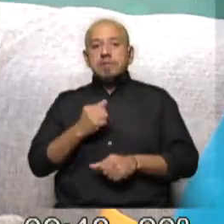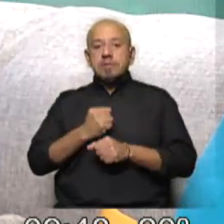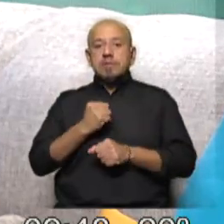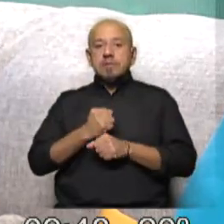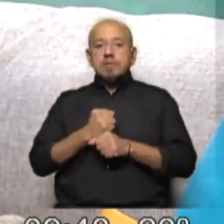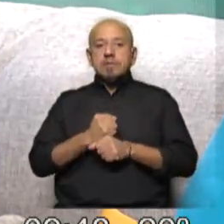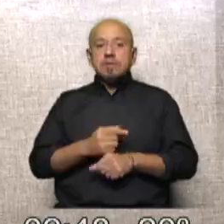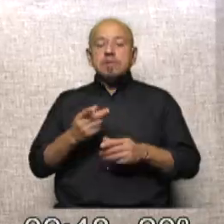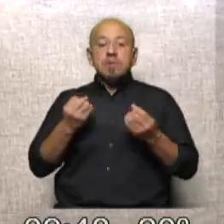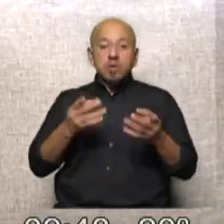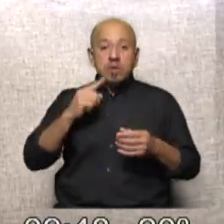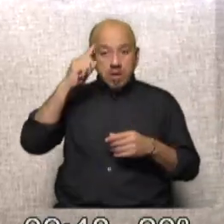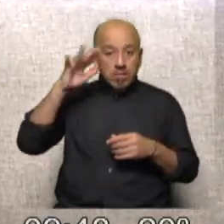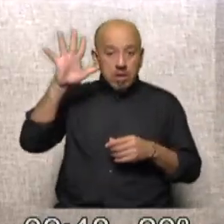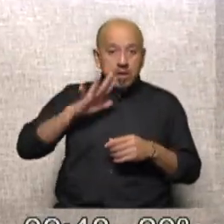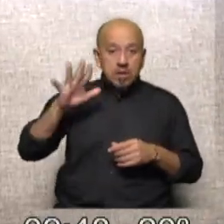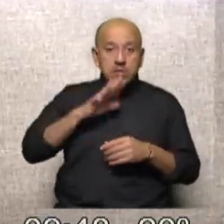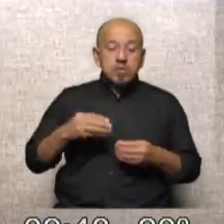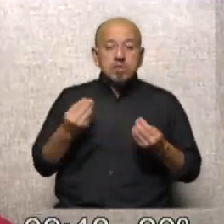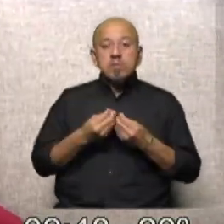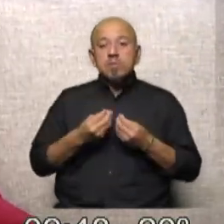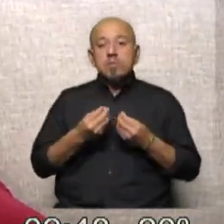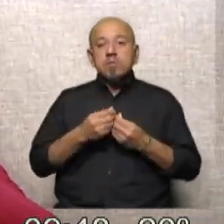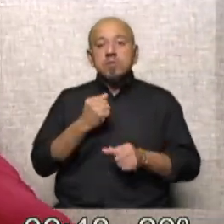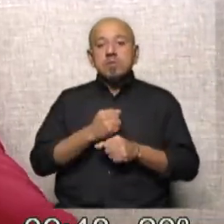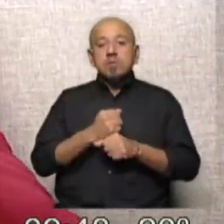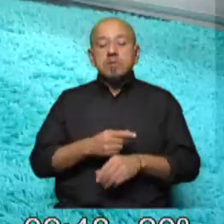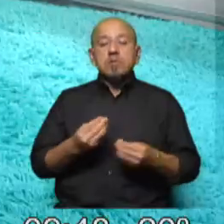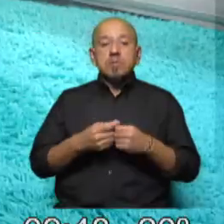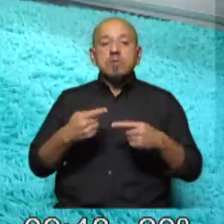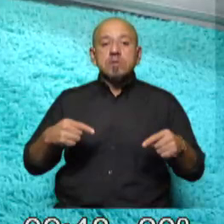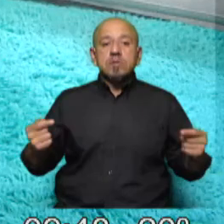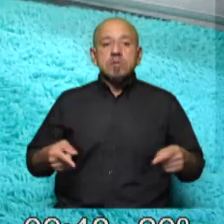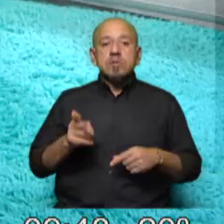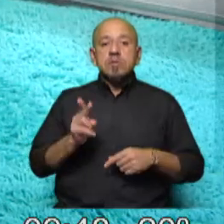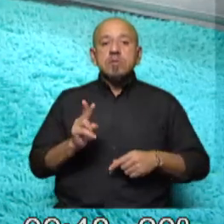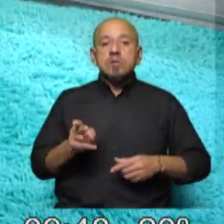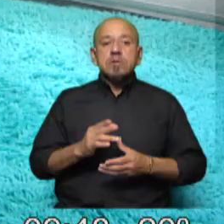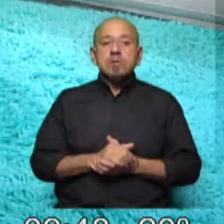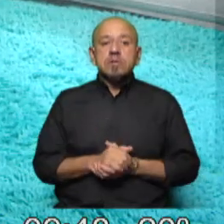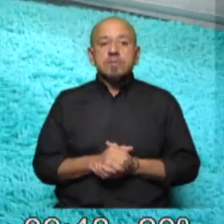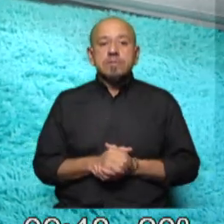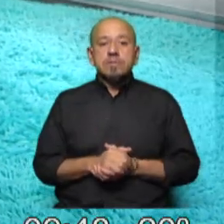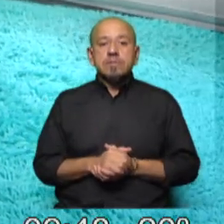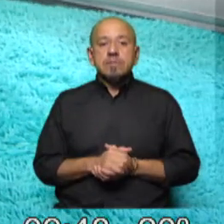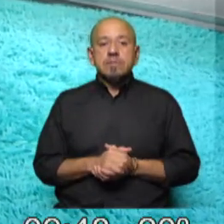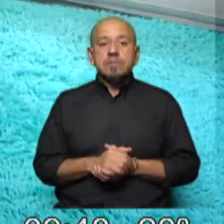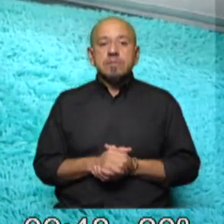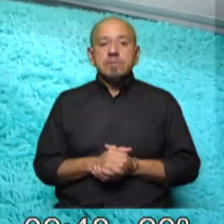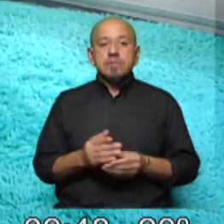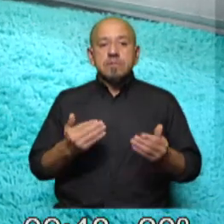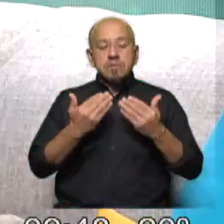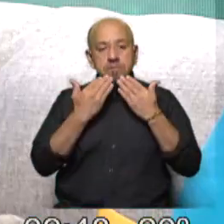eso imagino que lleva mucho trabajo y muchas cosas prohibidas, Martín. Bienvenido. Muchas gracias. Gracias, Marcelo. Gracias a ustedes, a la